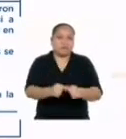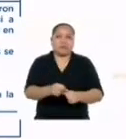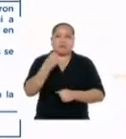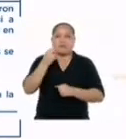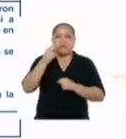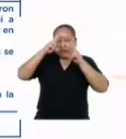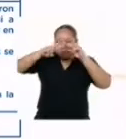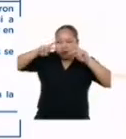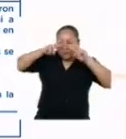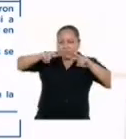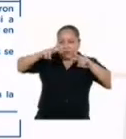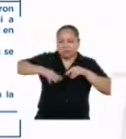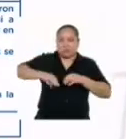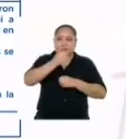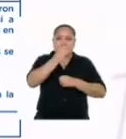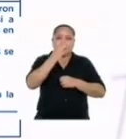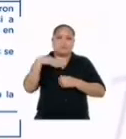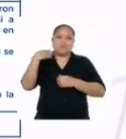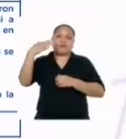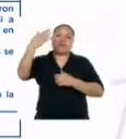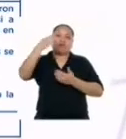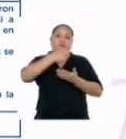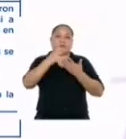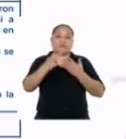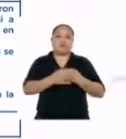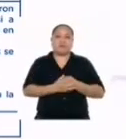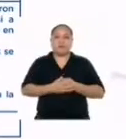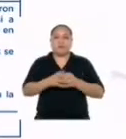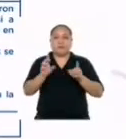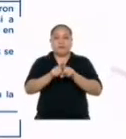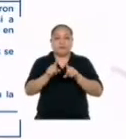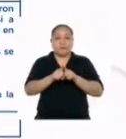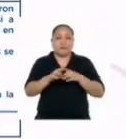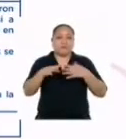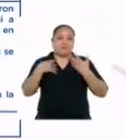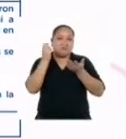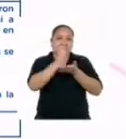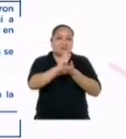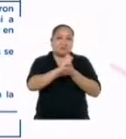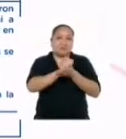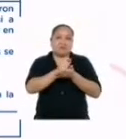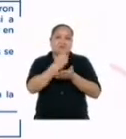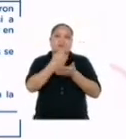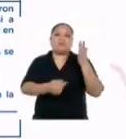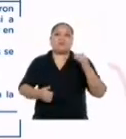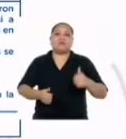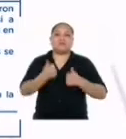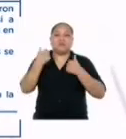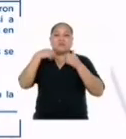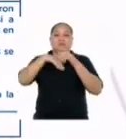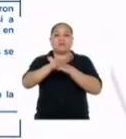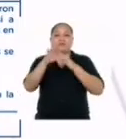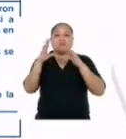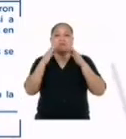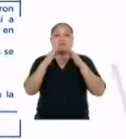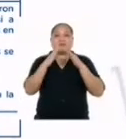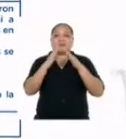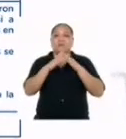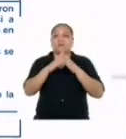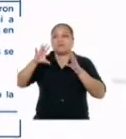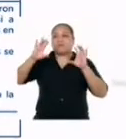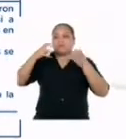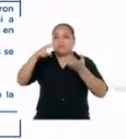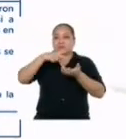porque iremos revisando varios en los programas que vienen. Además, también podría escribir sobre lo que viví en casa, mis clases de